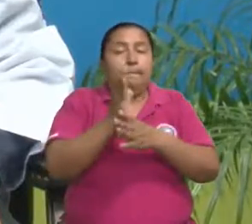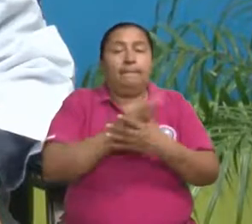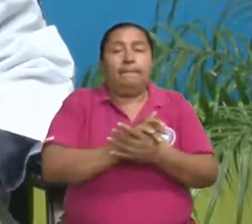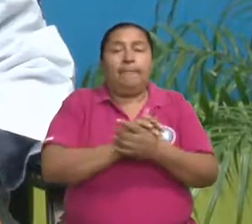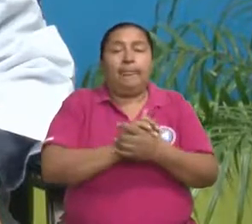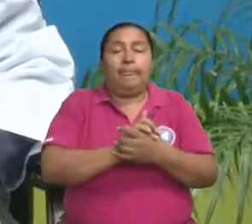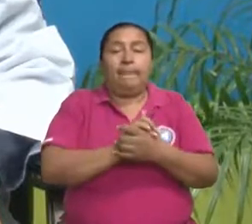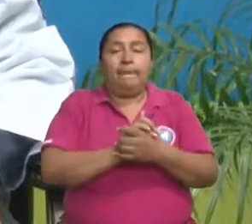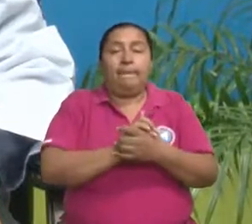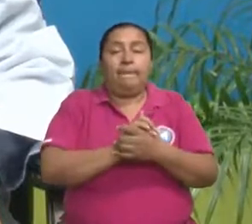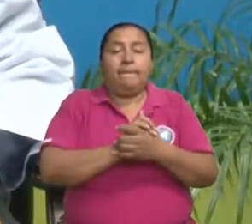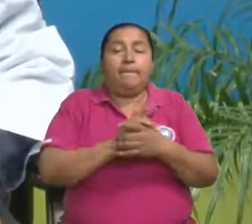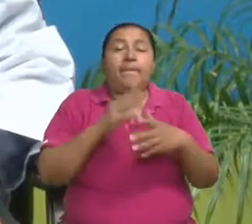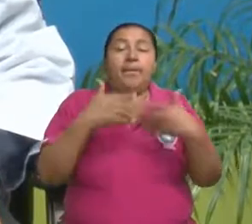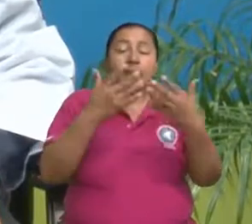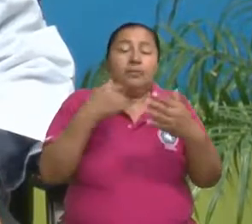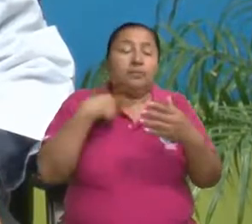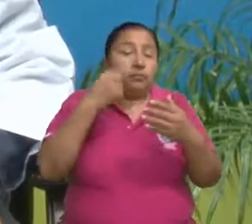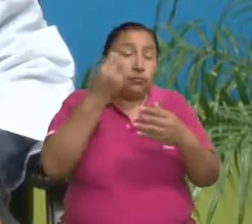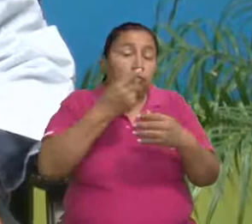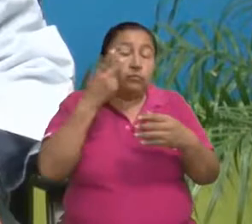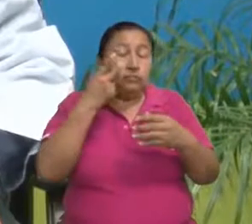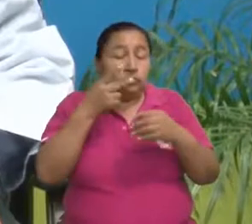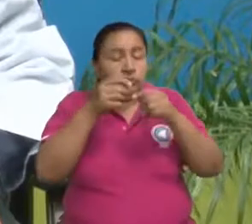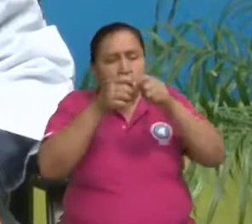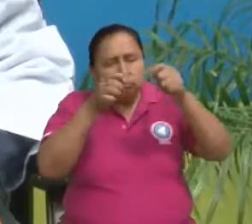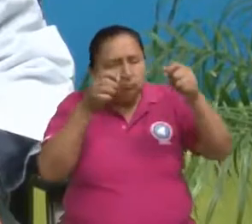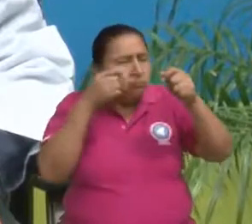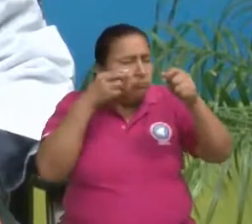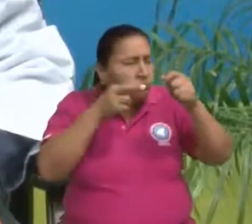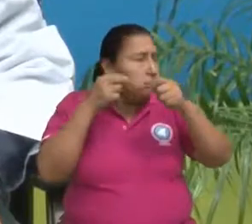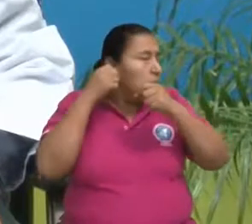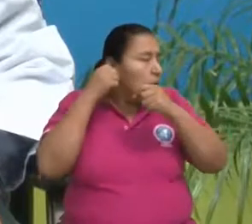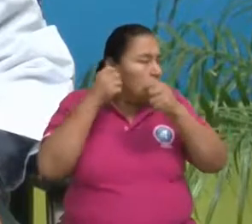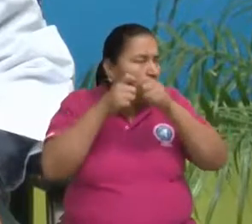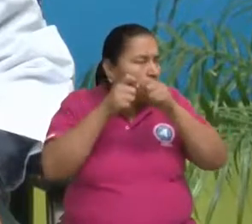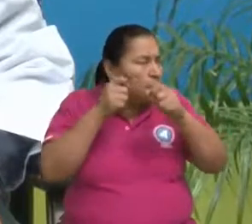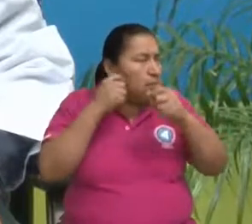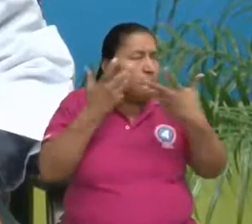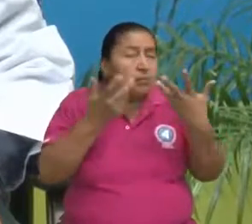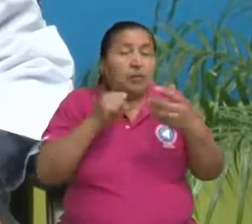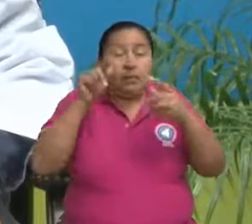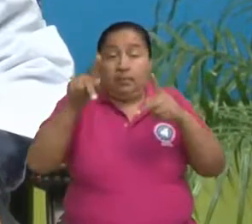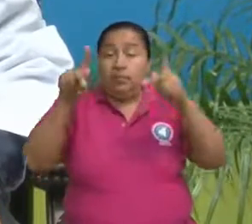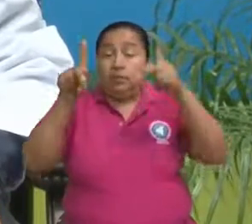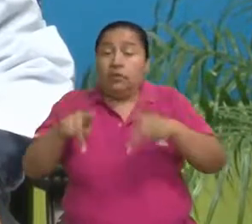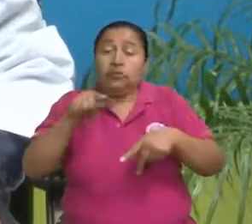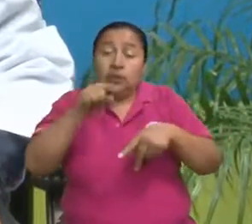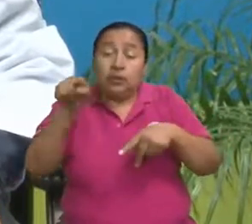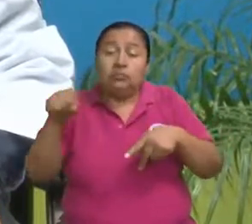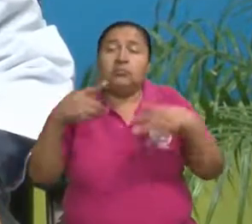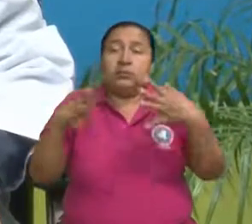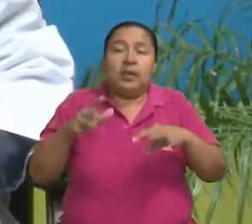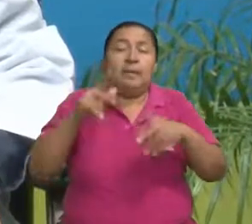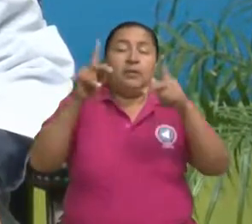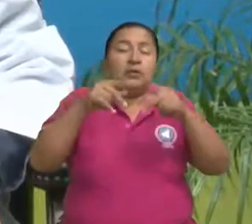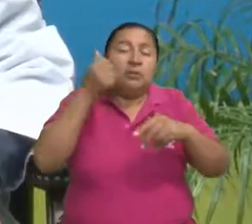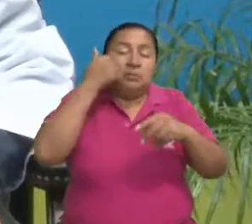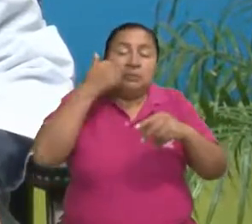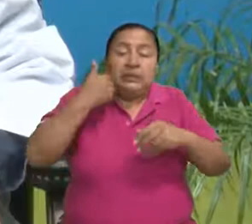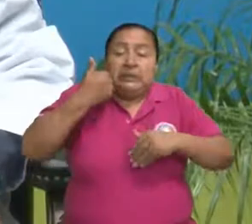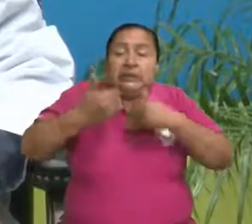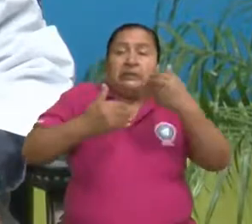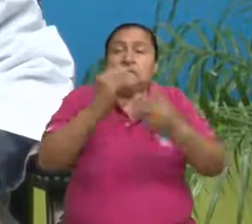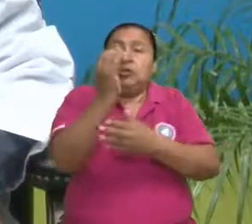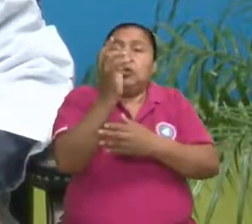de manipularse del oído, ¿verdad? Tenemos los pacientes que son pacientes crónicos. Hablemos